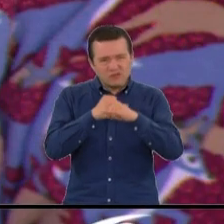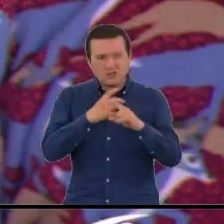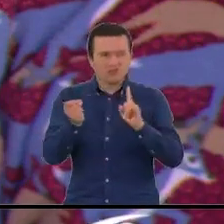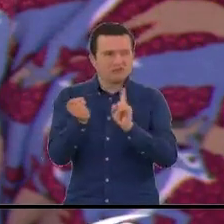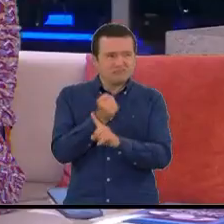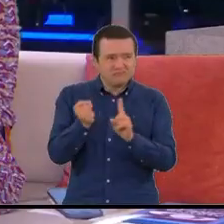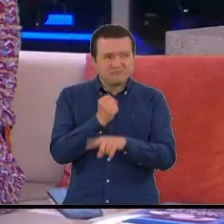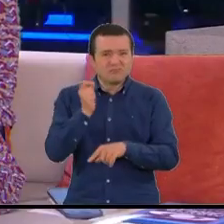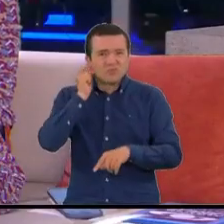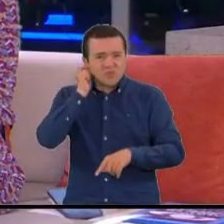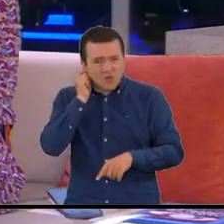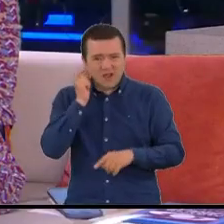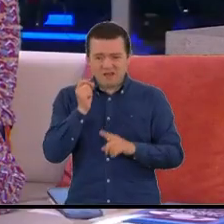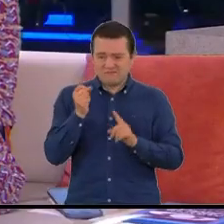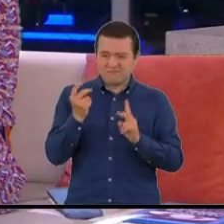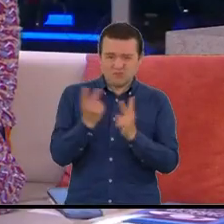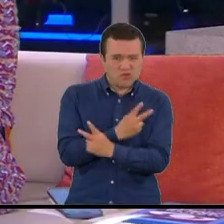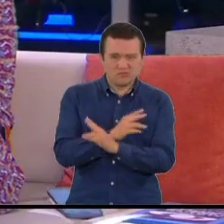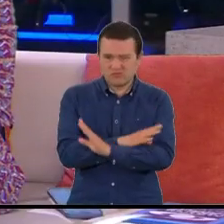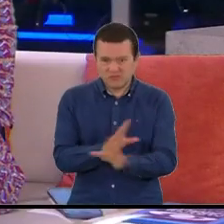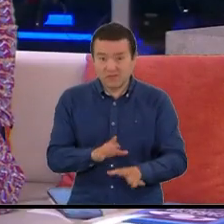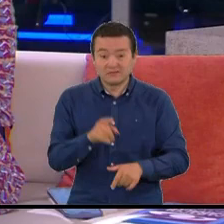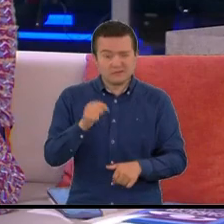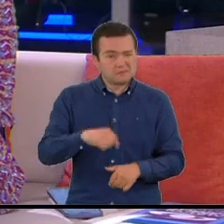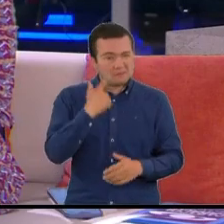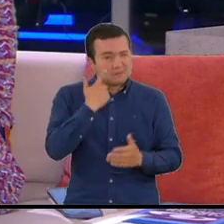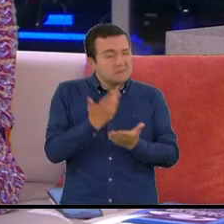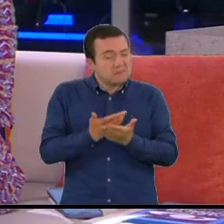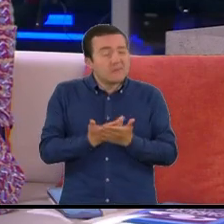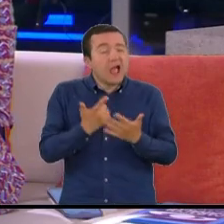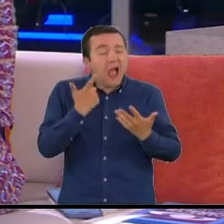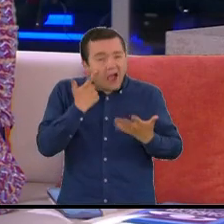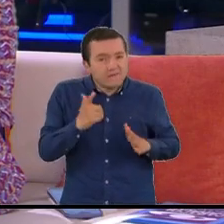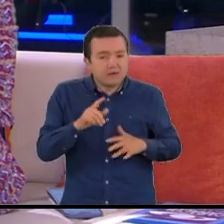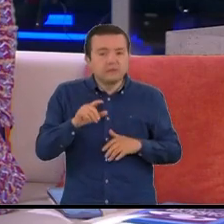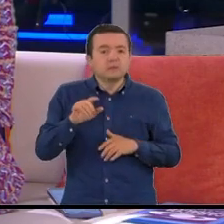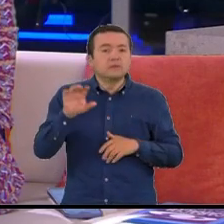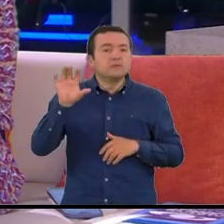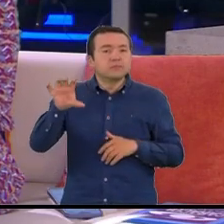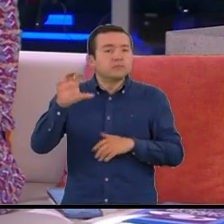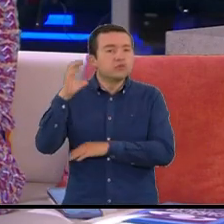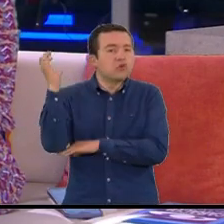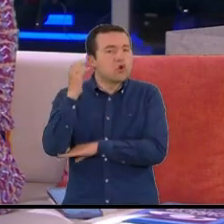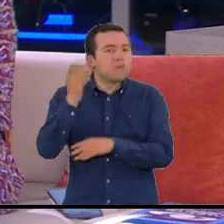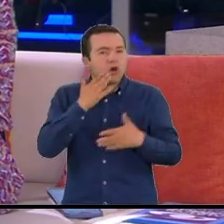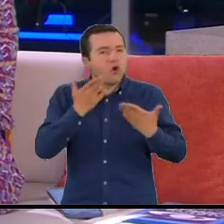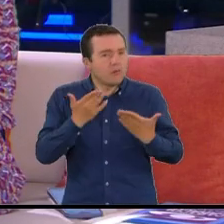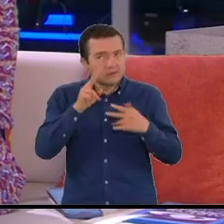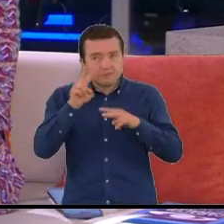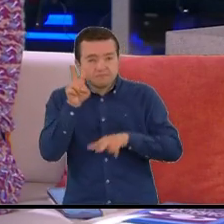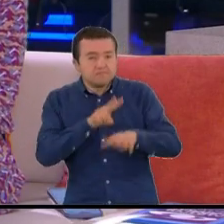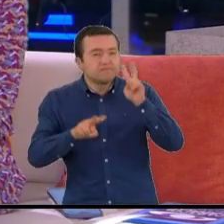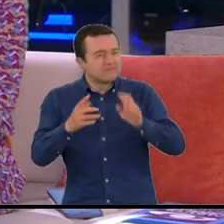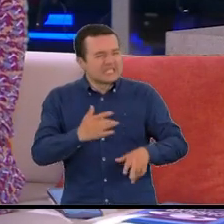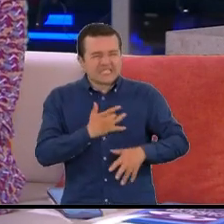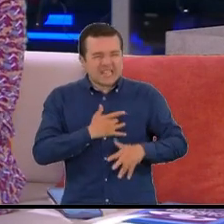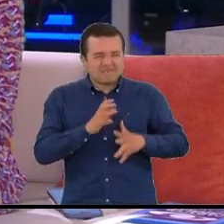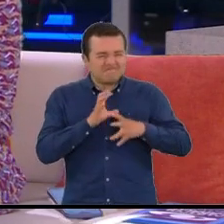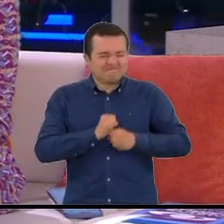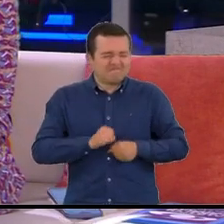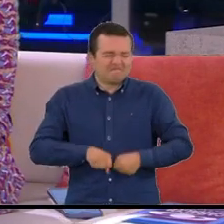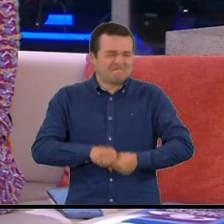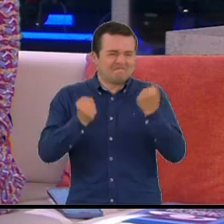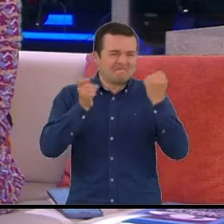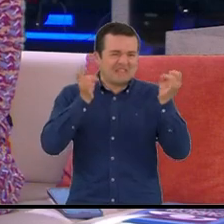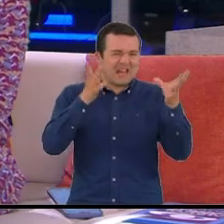el panorama en nuestro país, que sin temor a equivocarme, me atrevo a decir que es desastroso. Oigan esta cifra. En lo corrido de este año, según